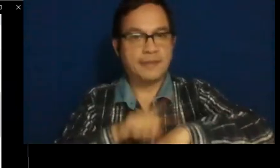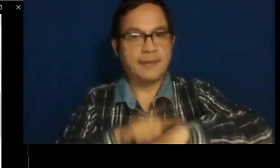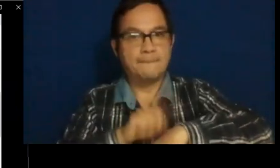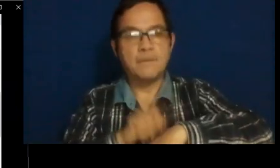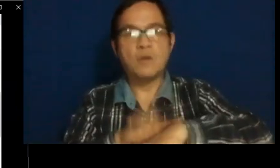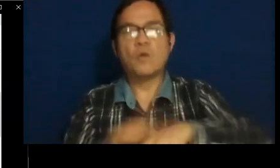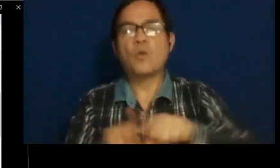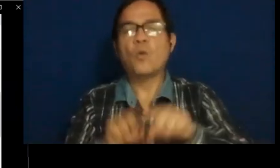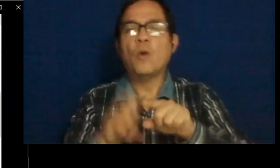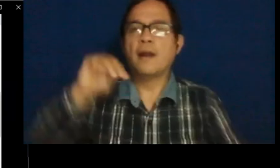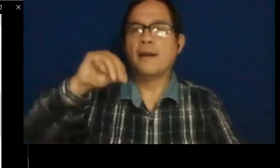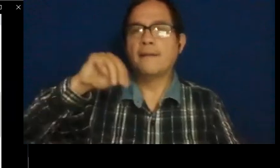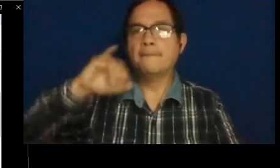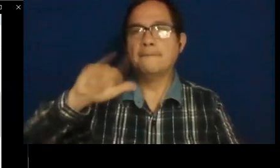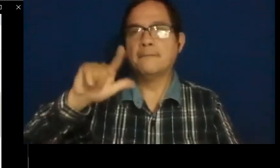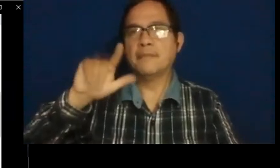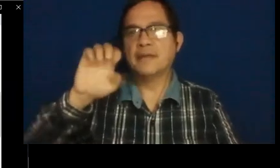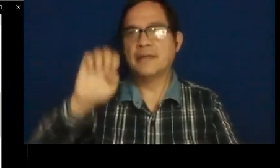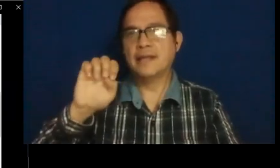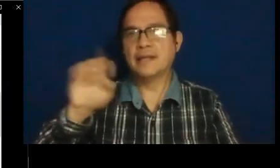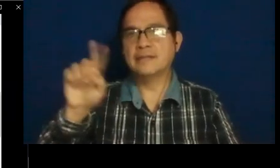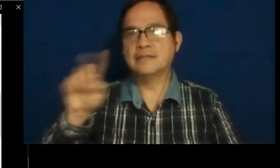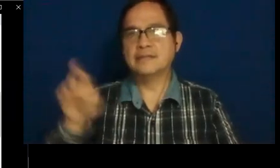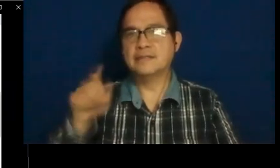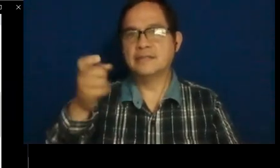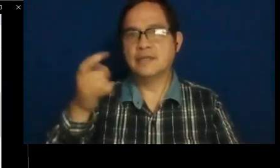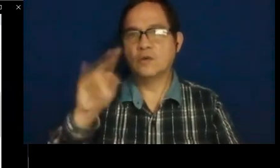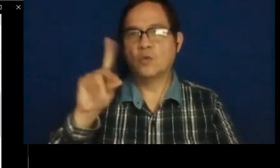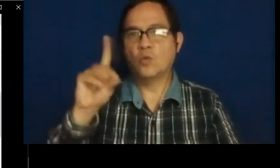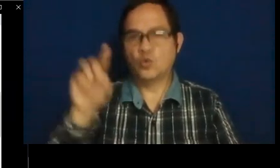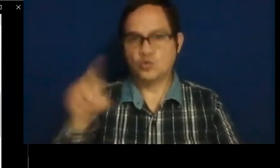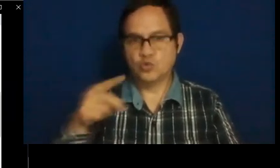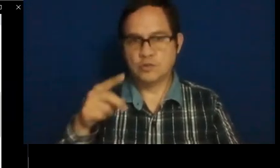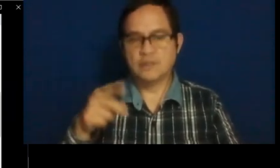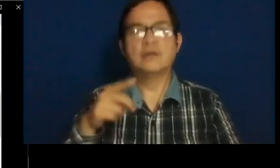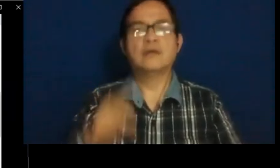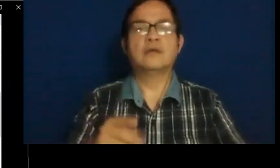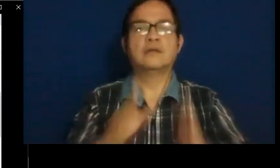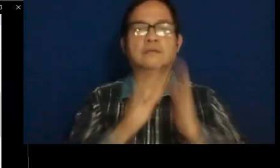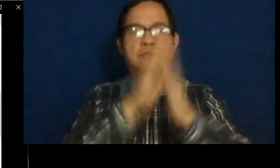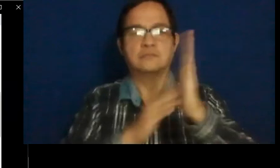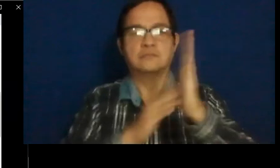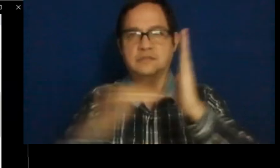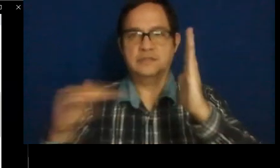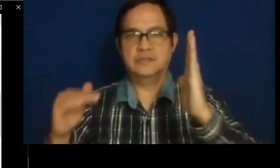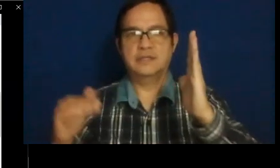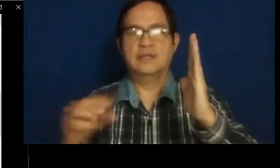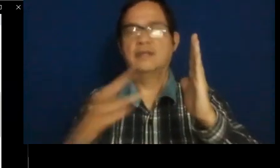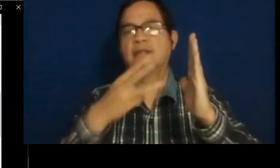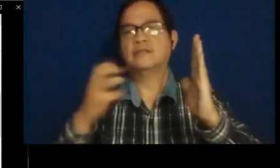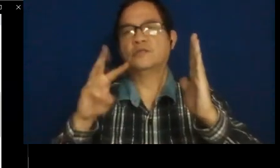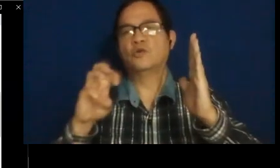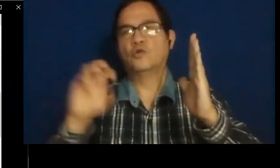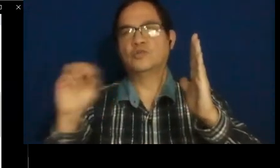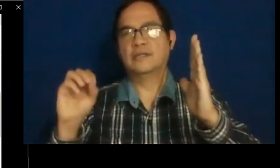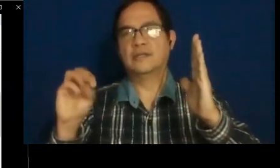tomar en milisegundos. Aquí vamos a interpretar una situación. Vamos a tener aquí 380 milisegundos